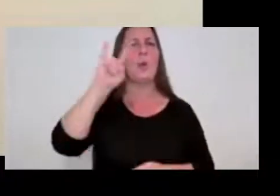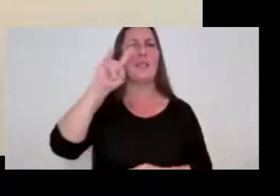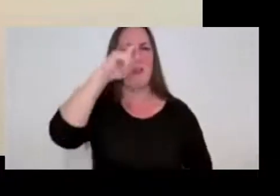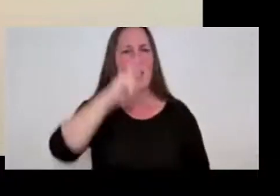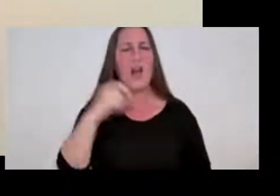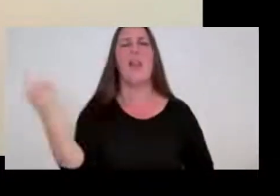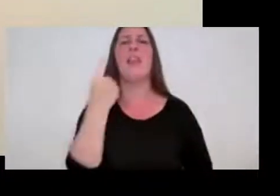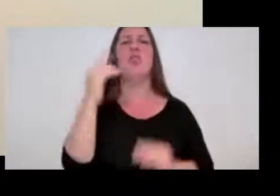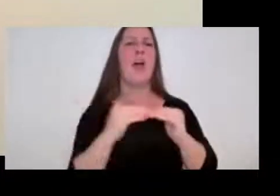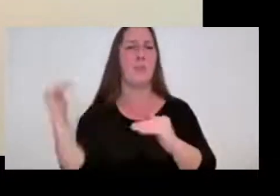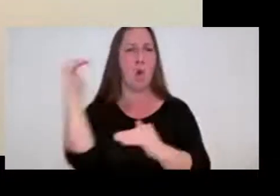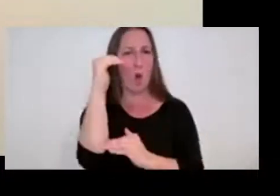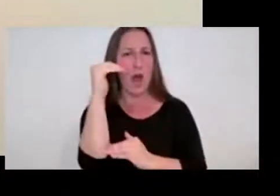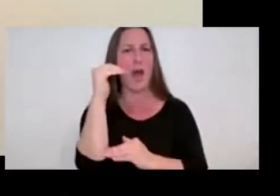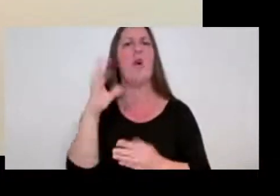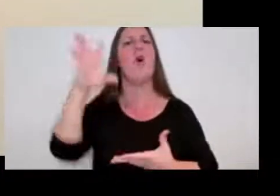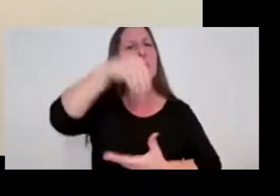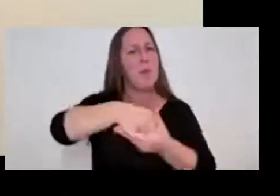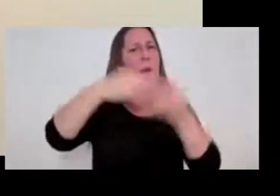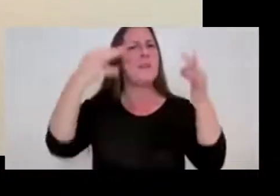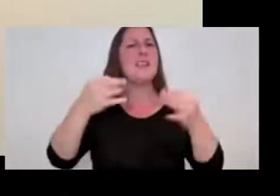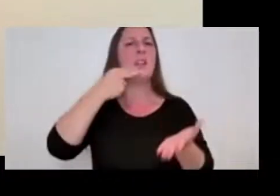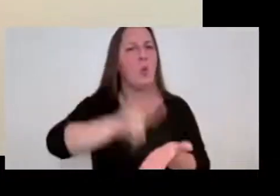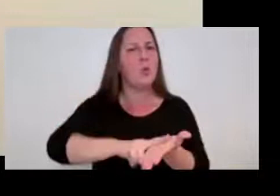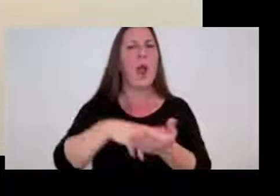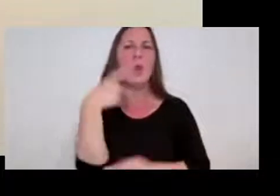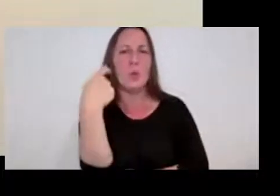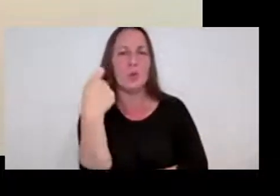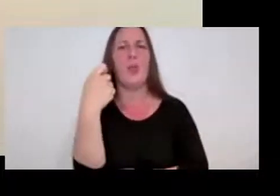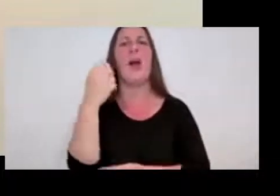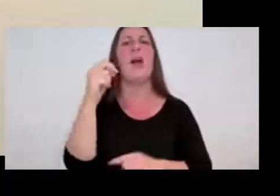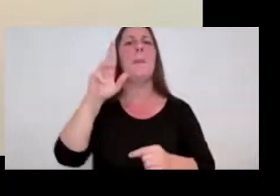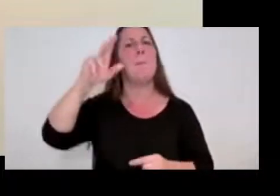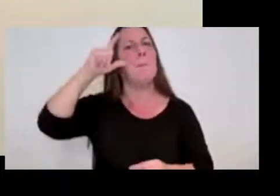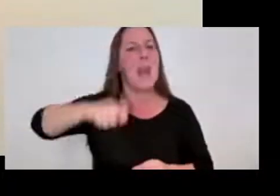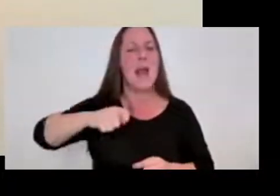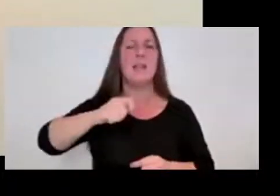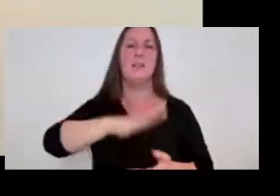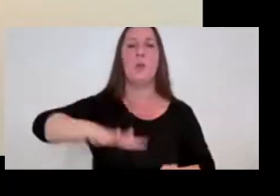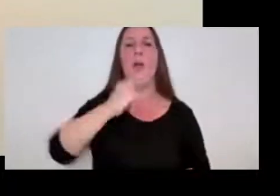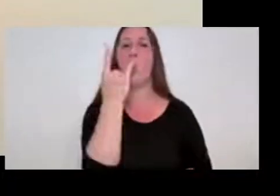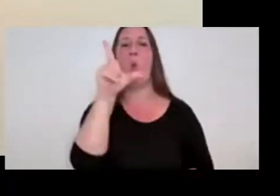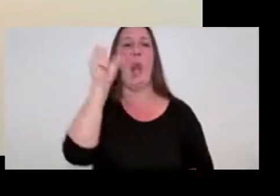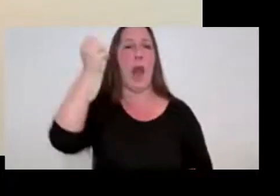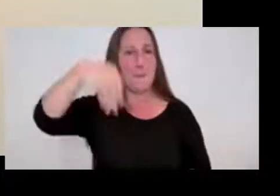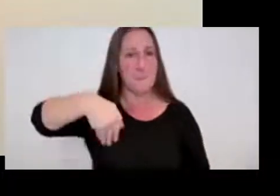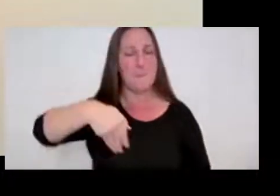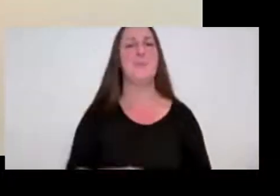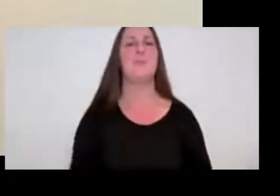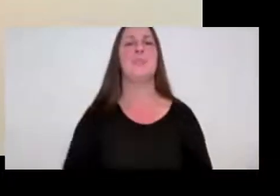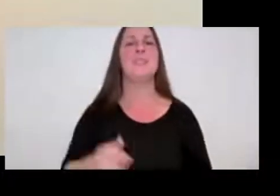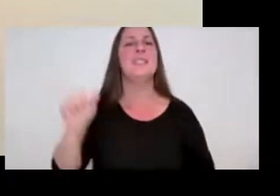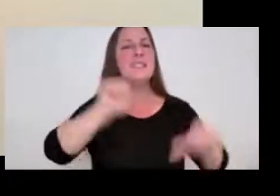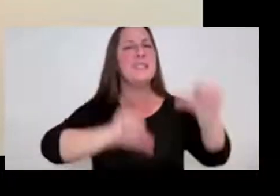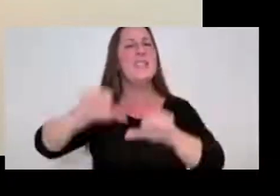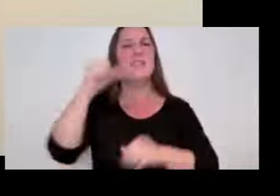de posgrado en procedimiento tributario, previsional y régimen penal tributario de la UNLAM, doctorada en ciencias económicas